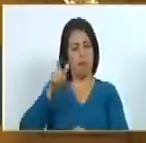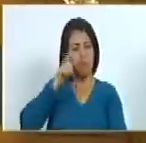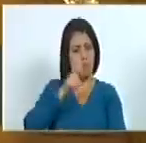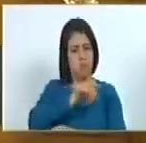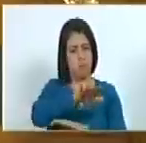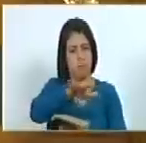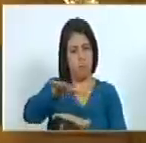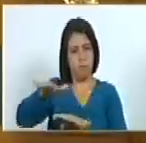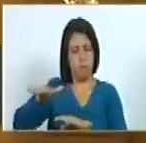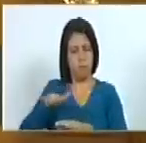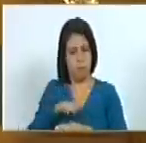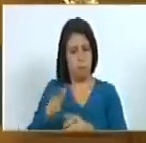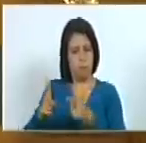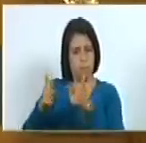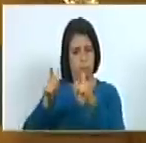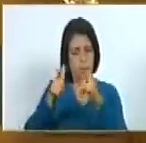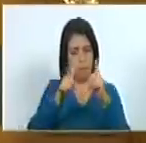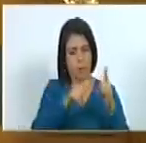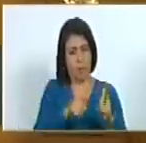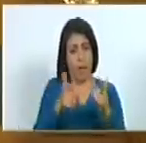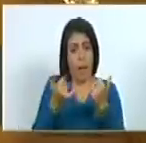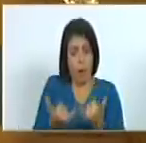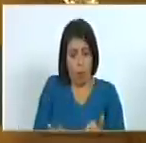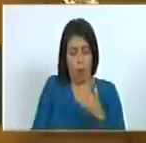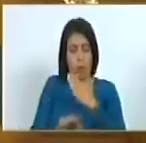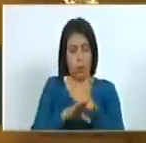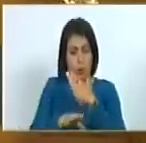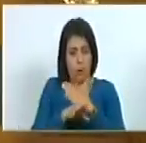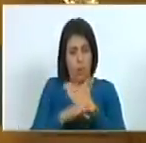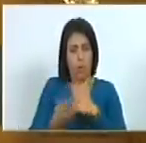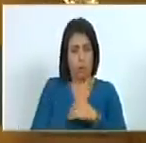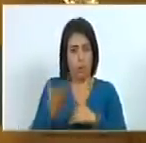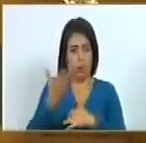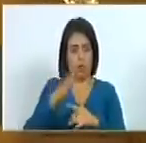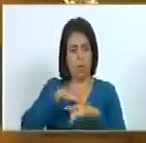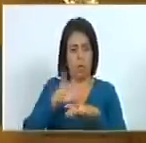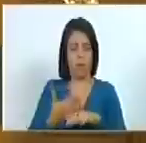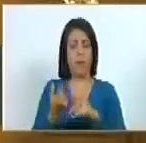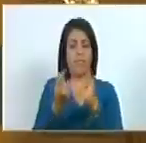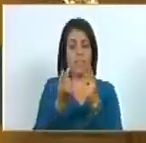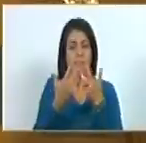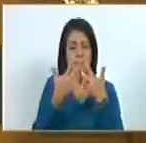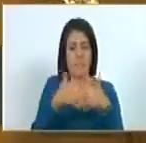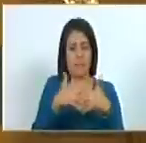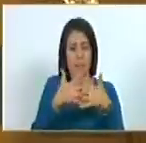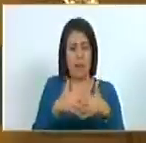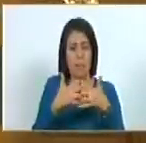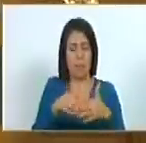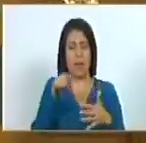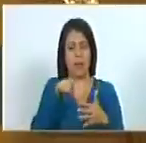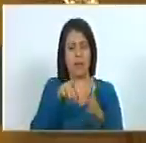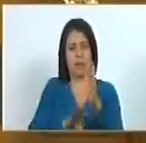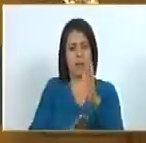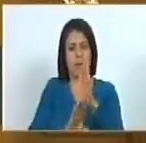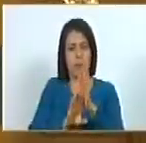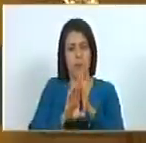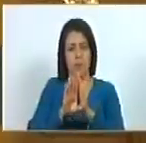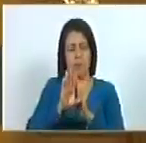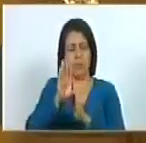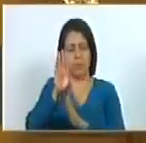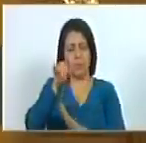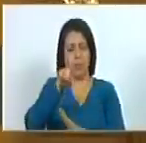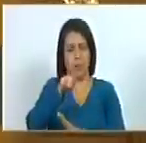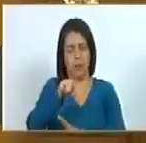soberanía, ha permitido que aún ese importantísimo activo siga